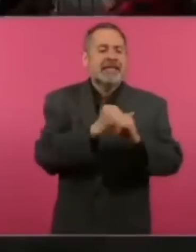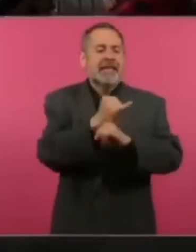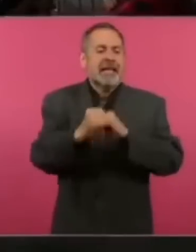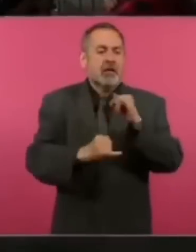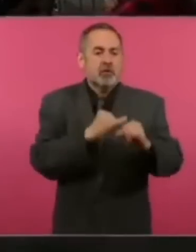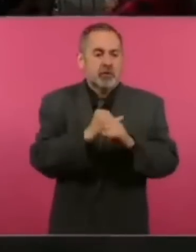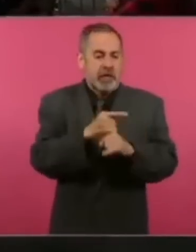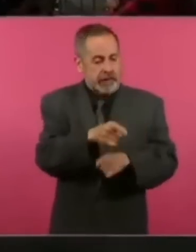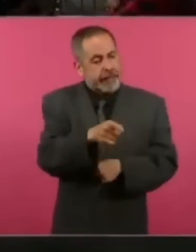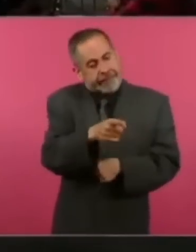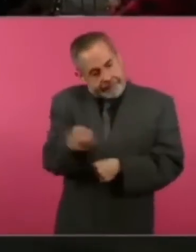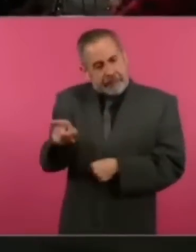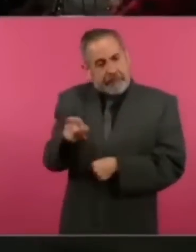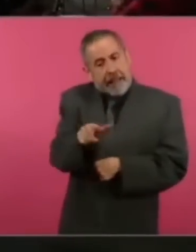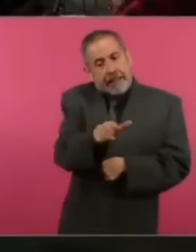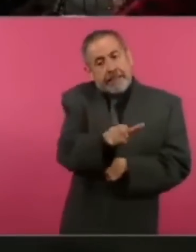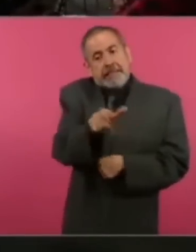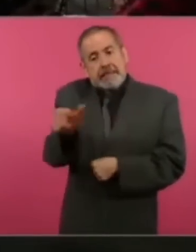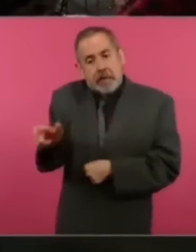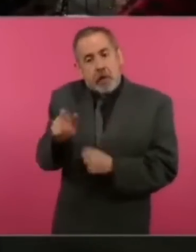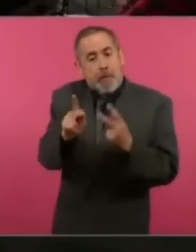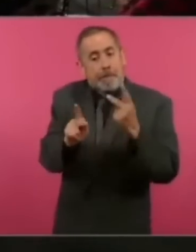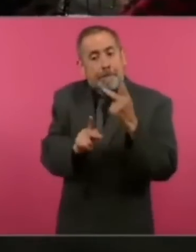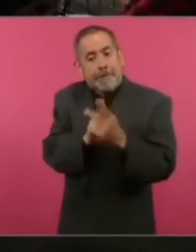para otorgarles créditos